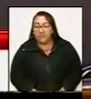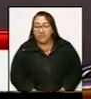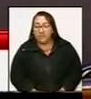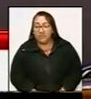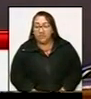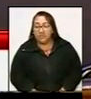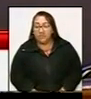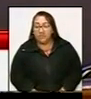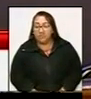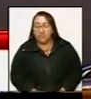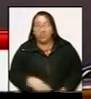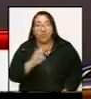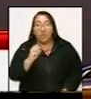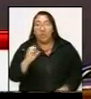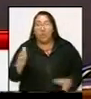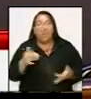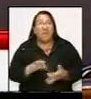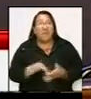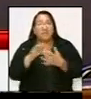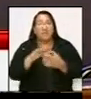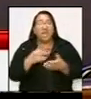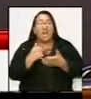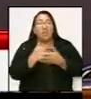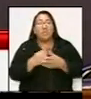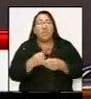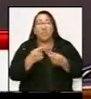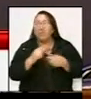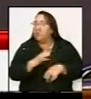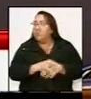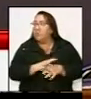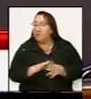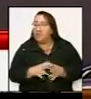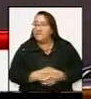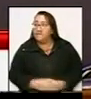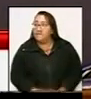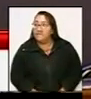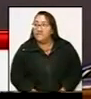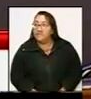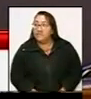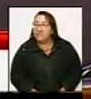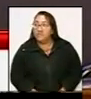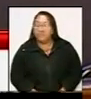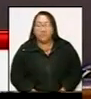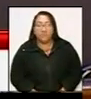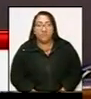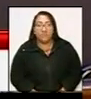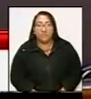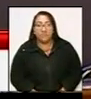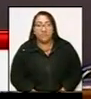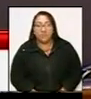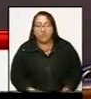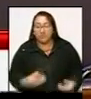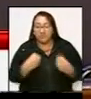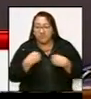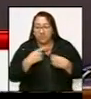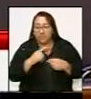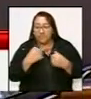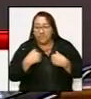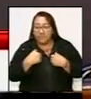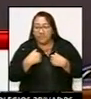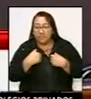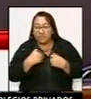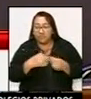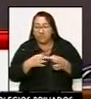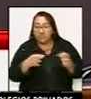en coma. No había especialistas que podían tratarla a esta niña. Desde el despacho que trabajo, porque no es mío, es